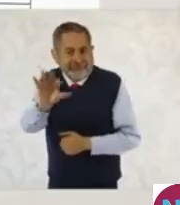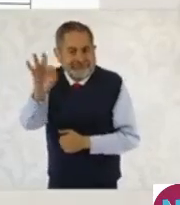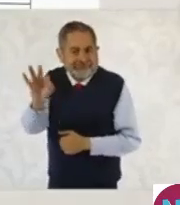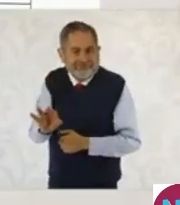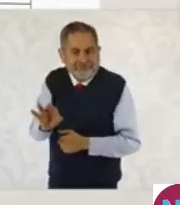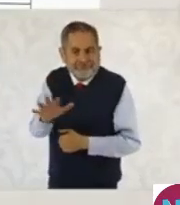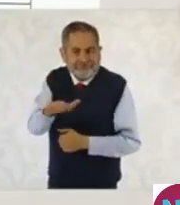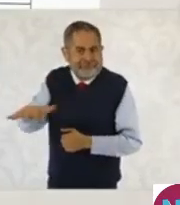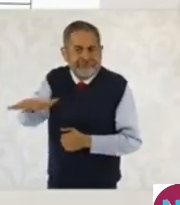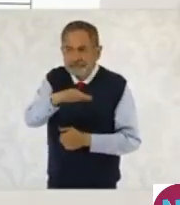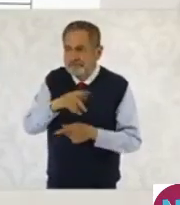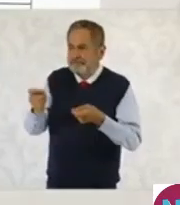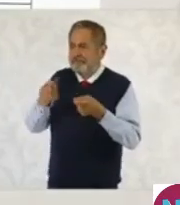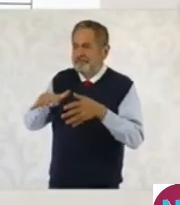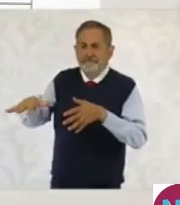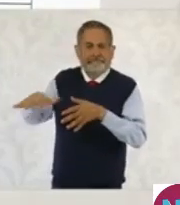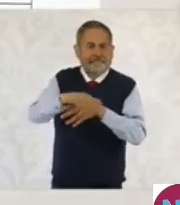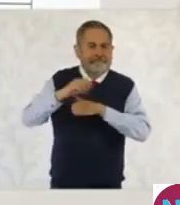65% de la población.